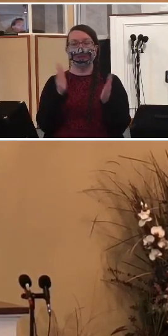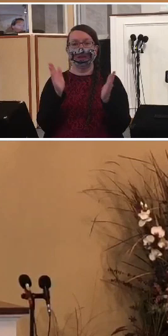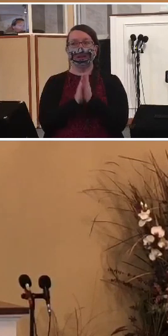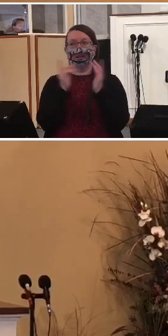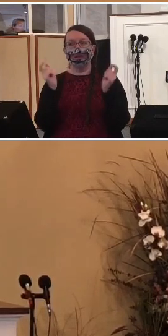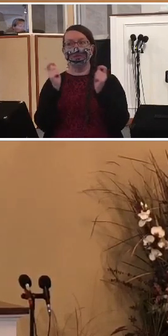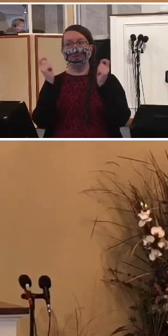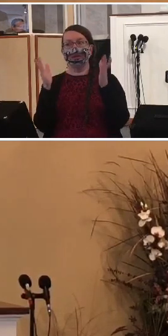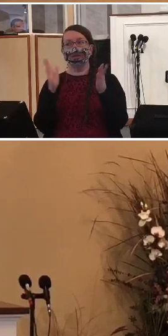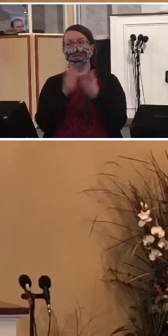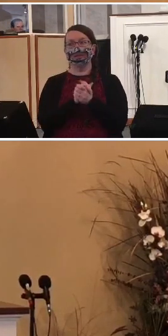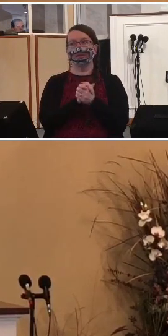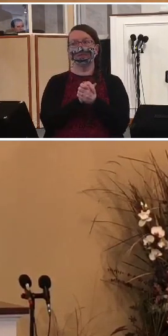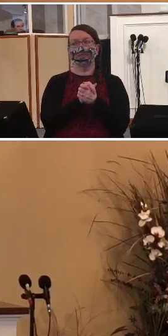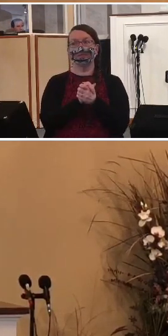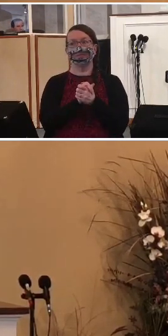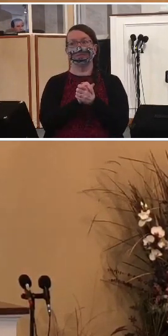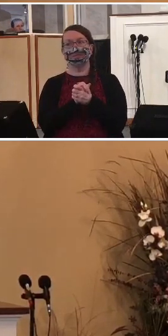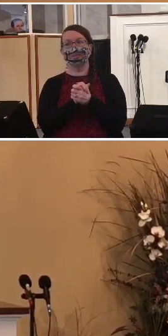Aleluya, aleluya.